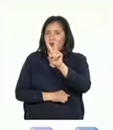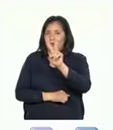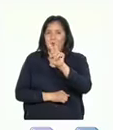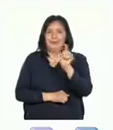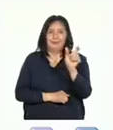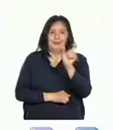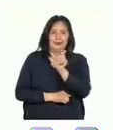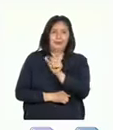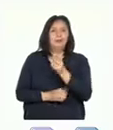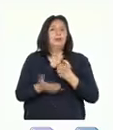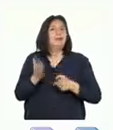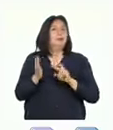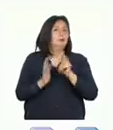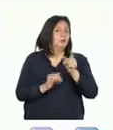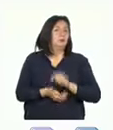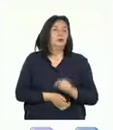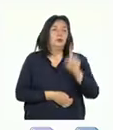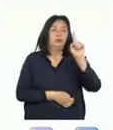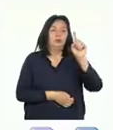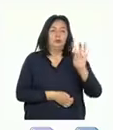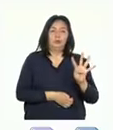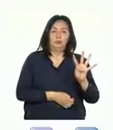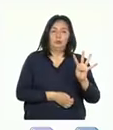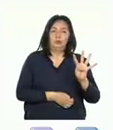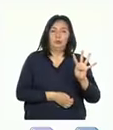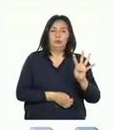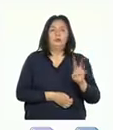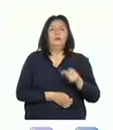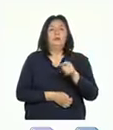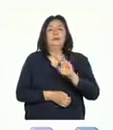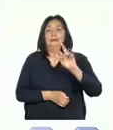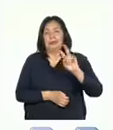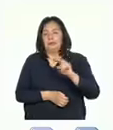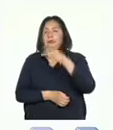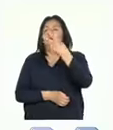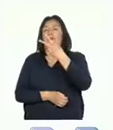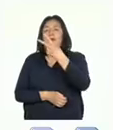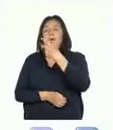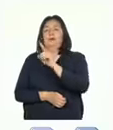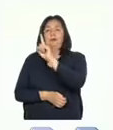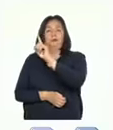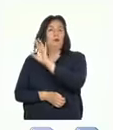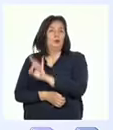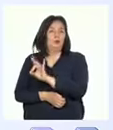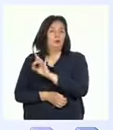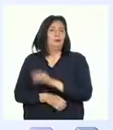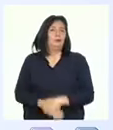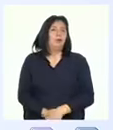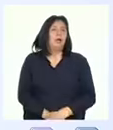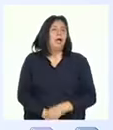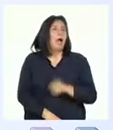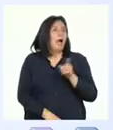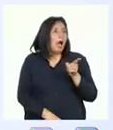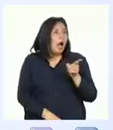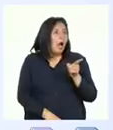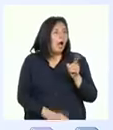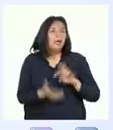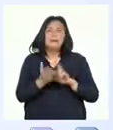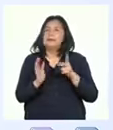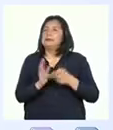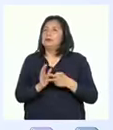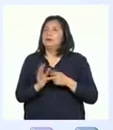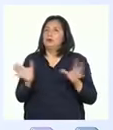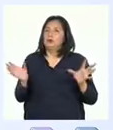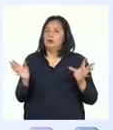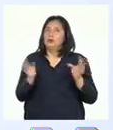cuadraditos. Entonces, 1/4 de galón es el doble que 1/8 de galón. Eso quiere decir que